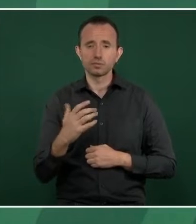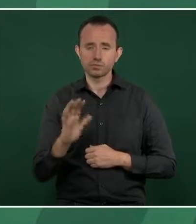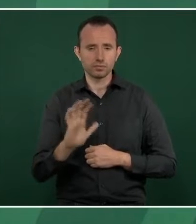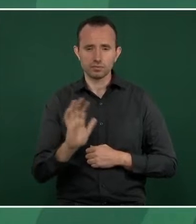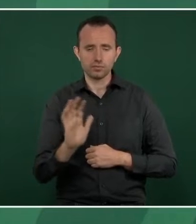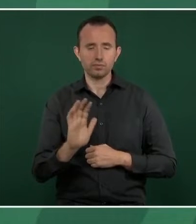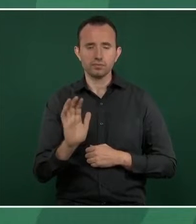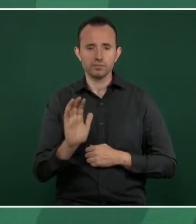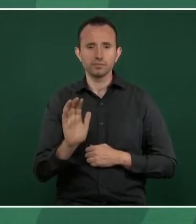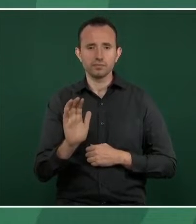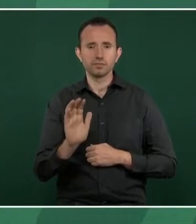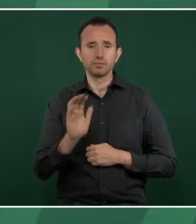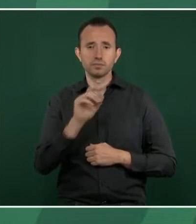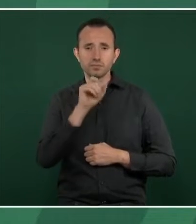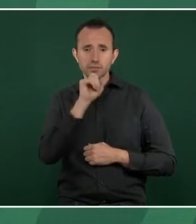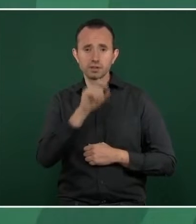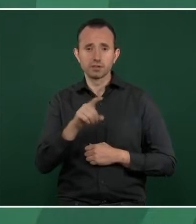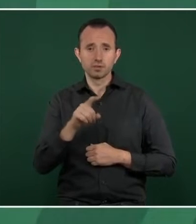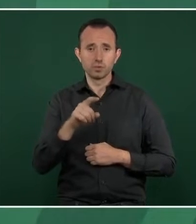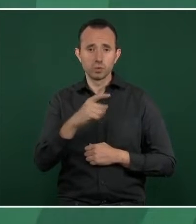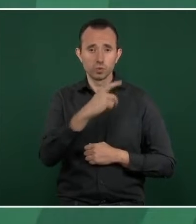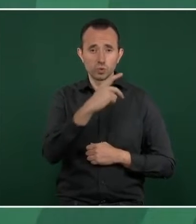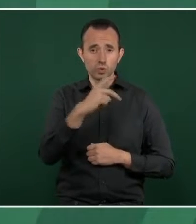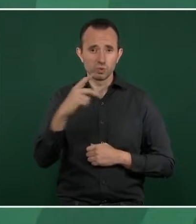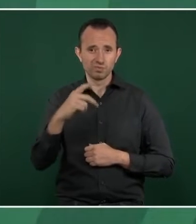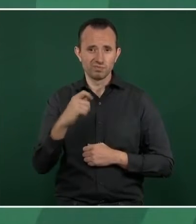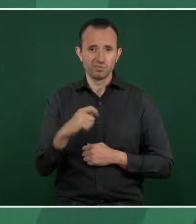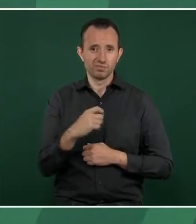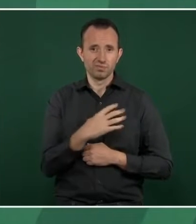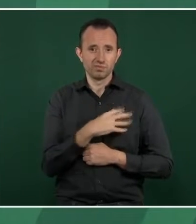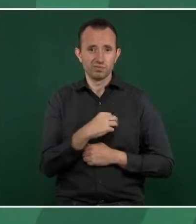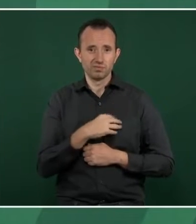incluso sus hijos, porque